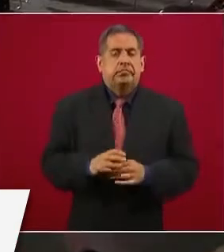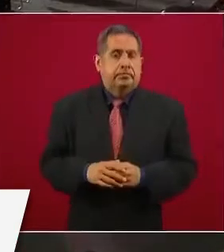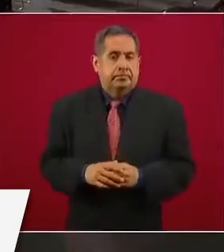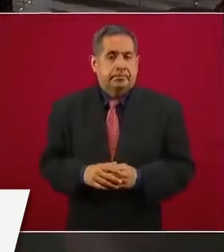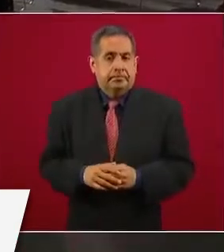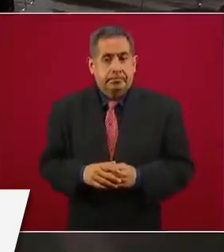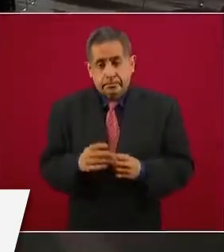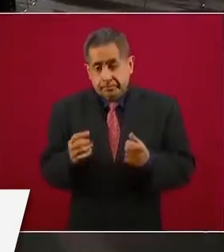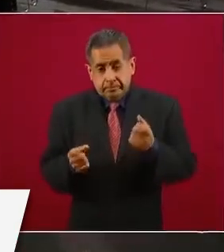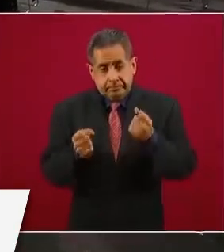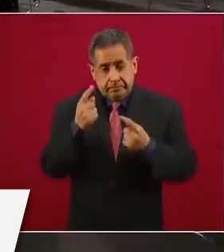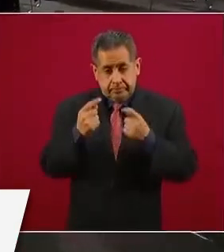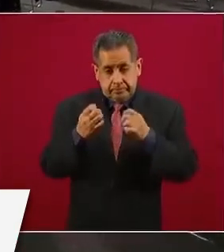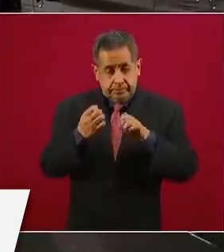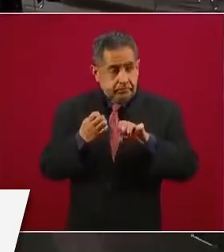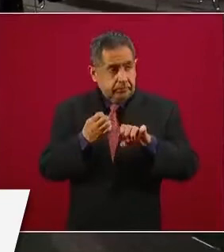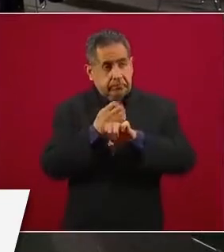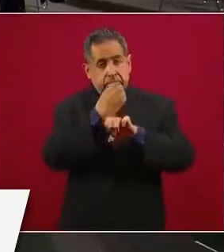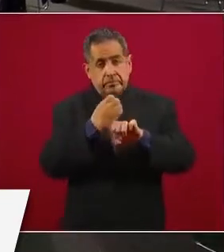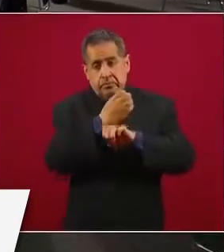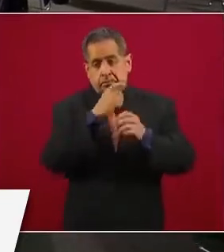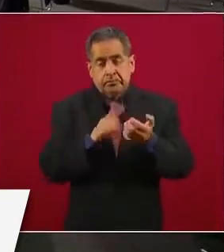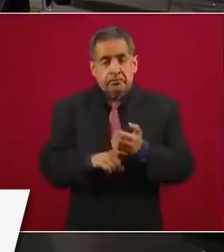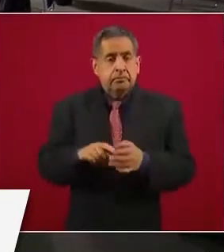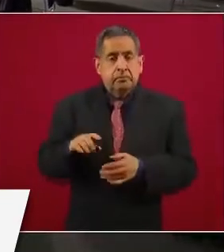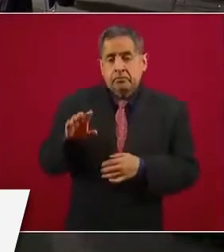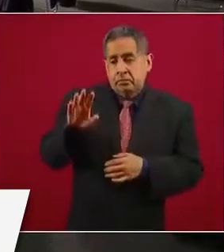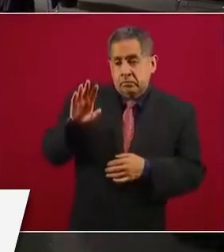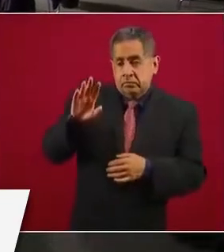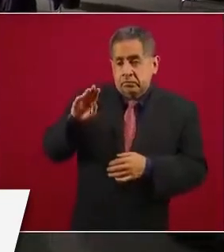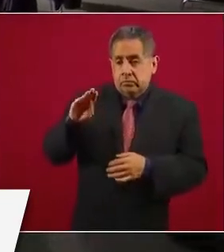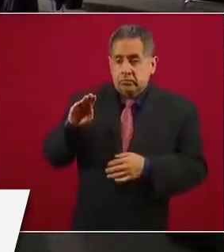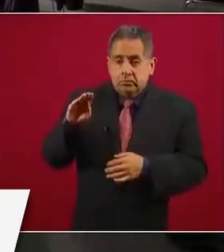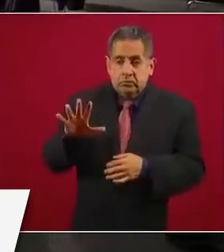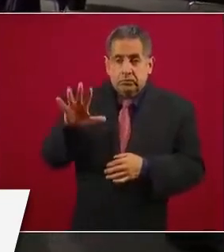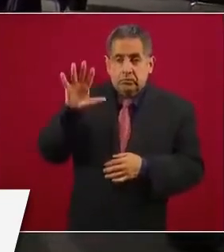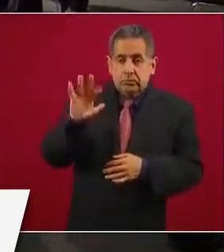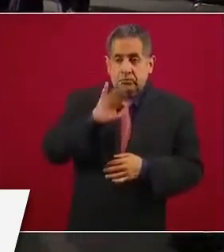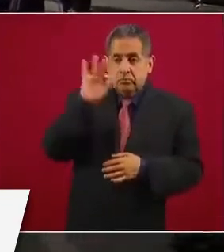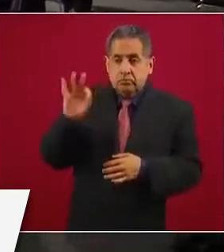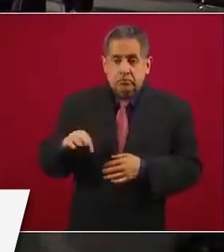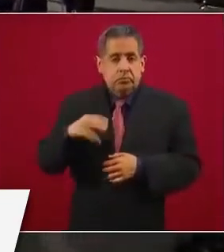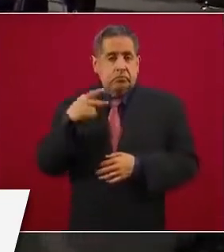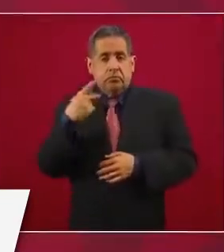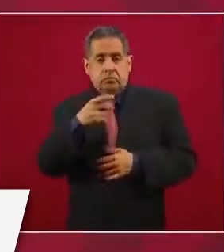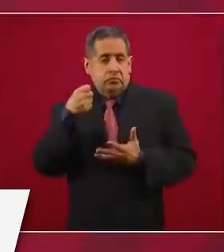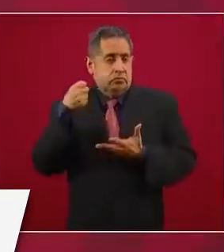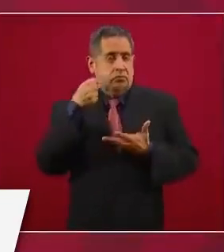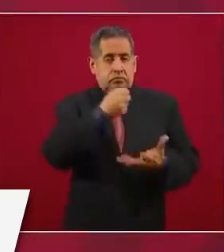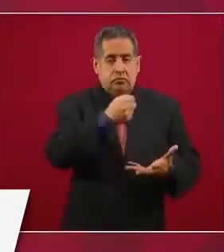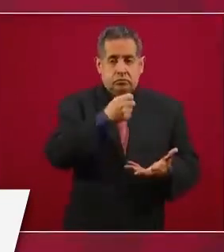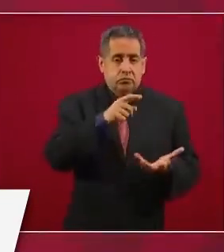estados que hasta el 95% de su presupuesto